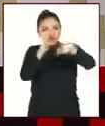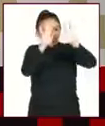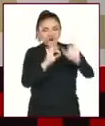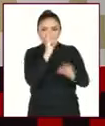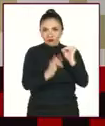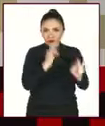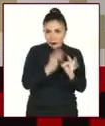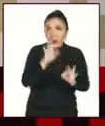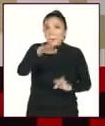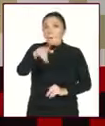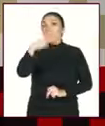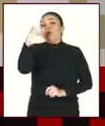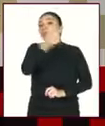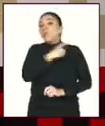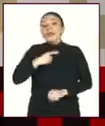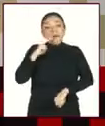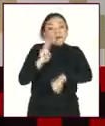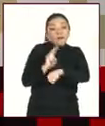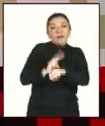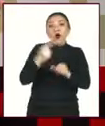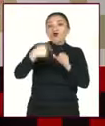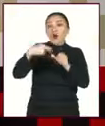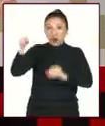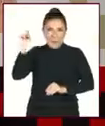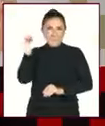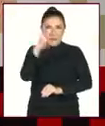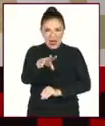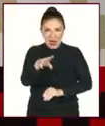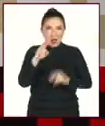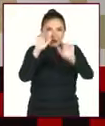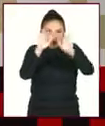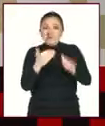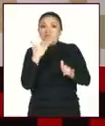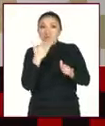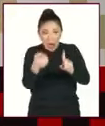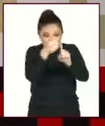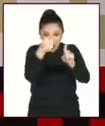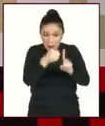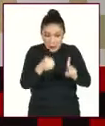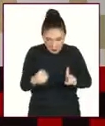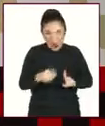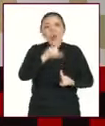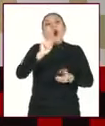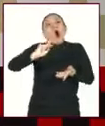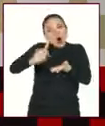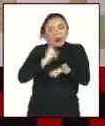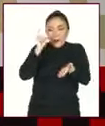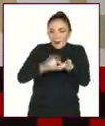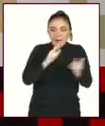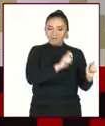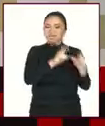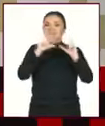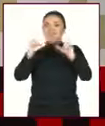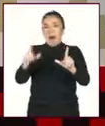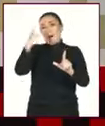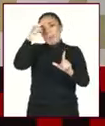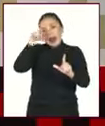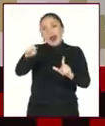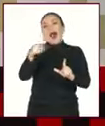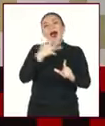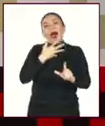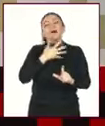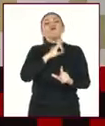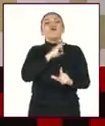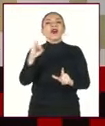Les platico, tienen que validar en su correo electrónico el registro e iniciar sesión nuevamente en el enlace para que se